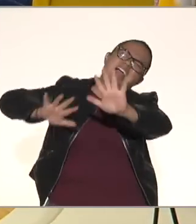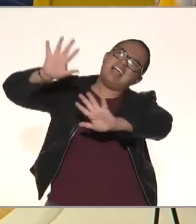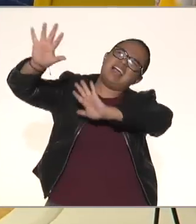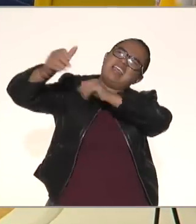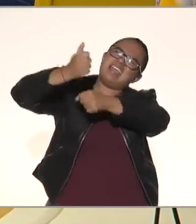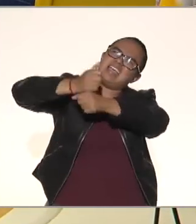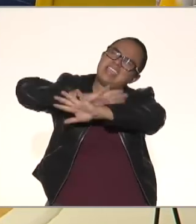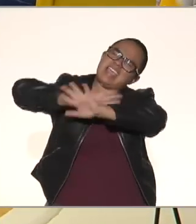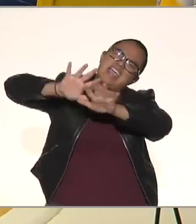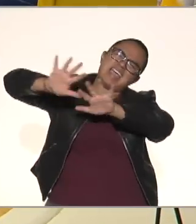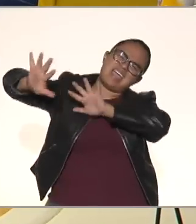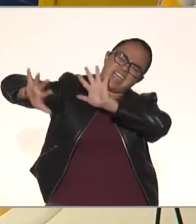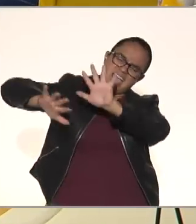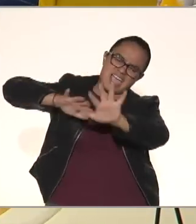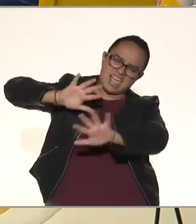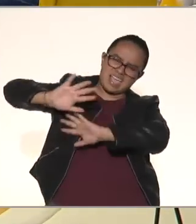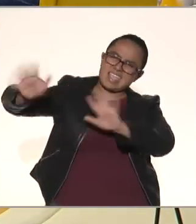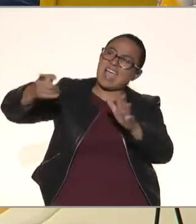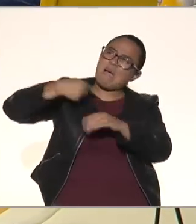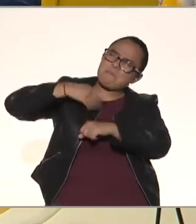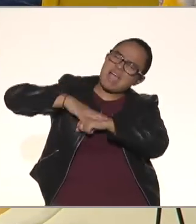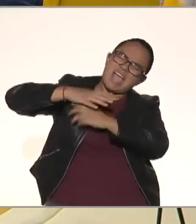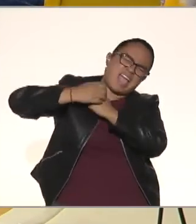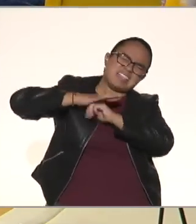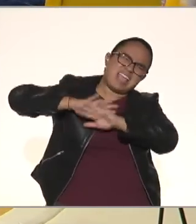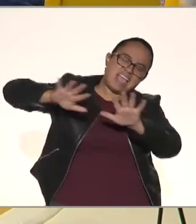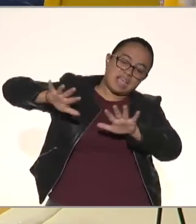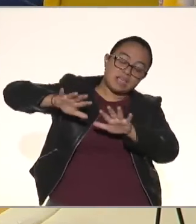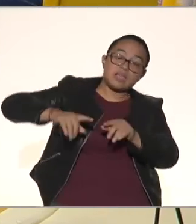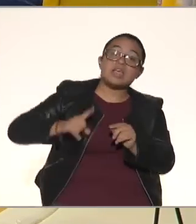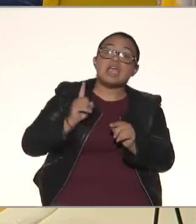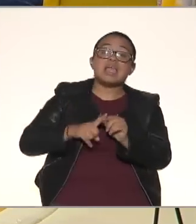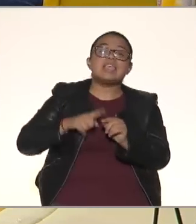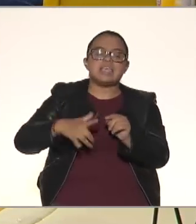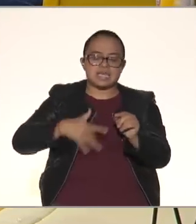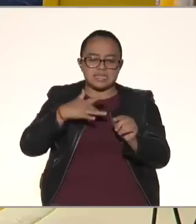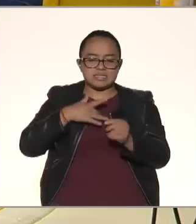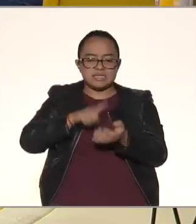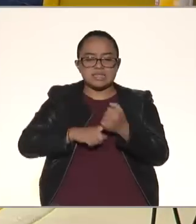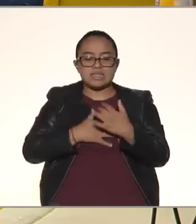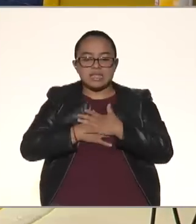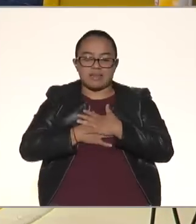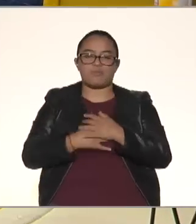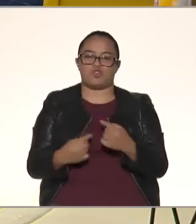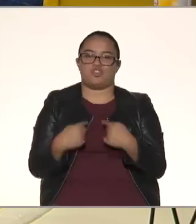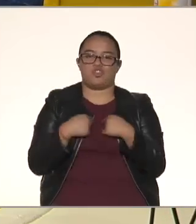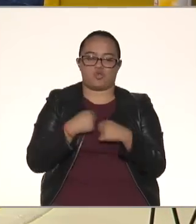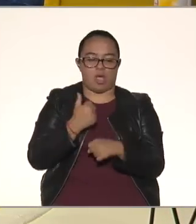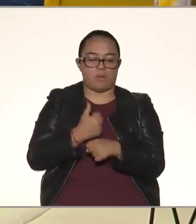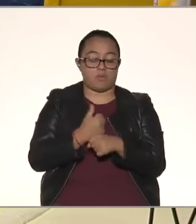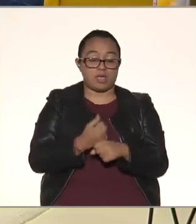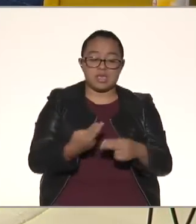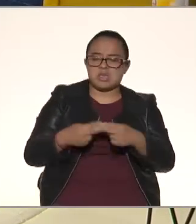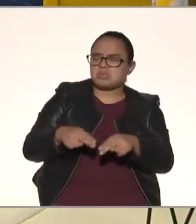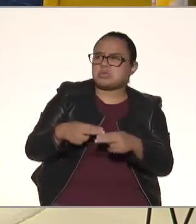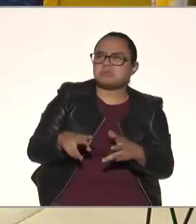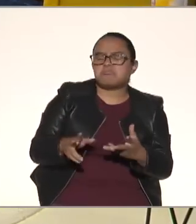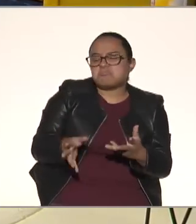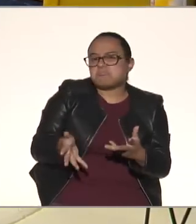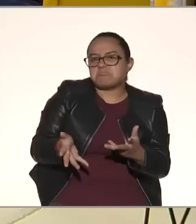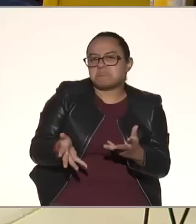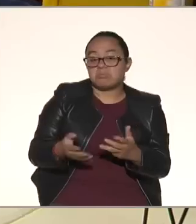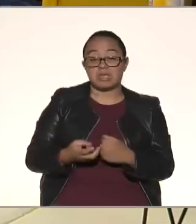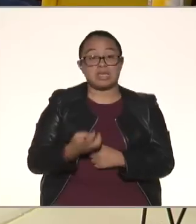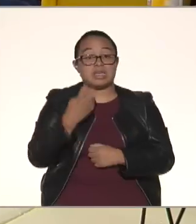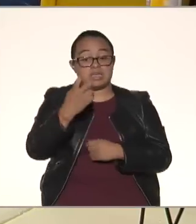allá, ya no seas empalagoso, el que está sintiendo amor, es el abuelo, el que lo está dando, no el nieto, entonces esto es bien